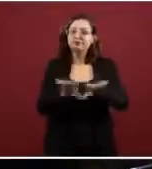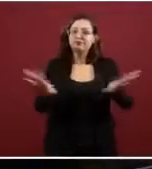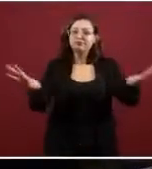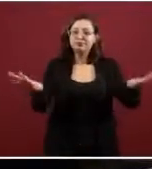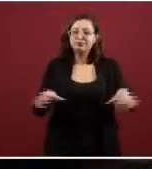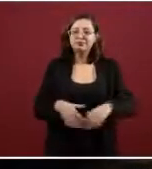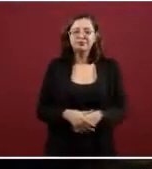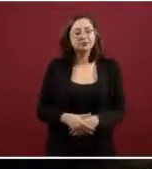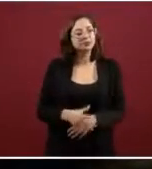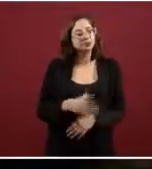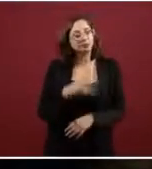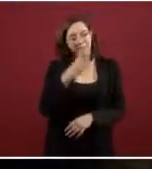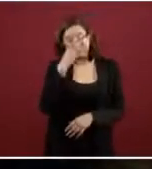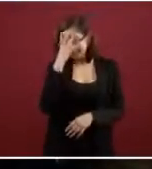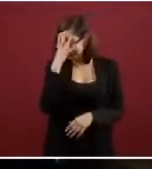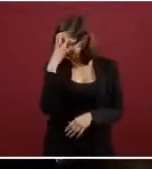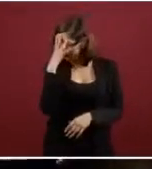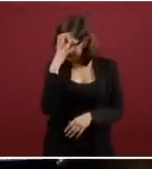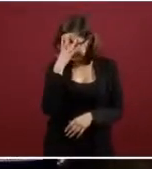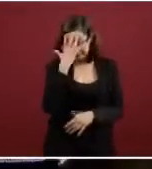para vergüenza,